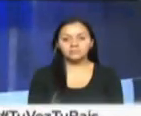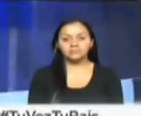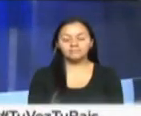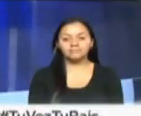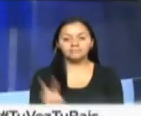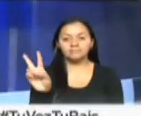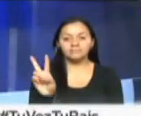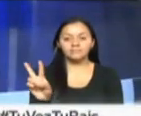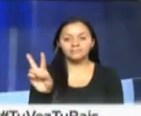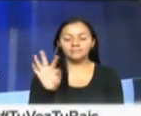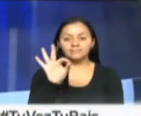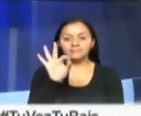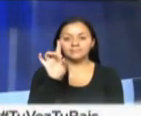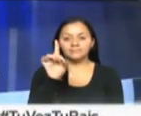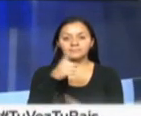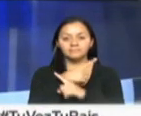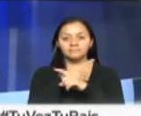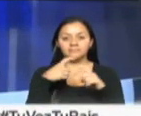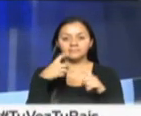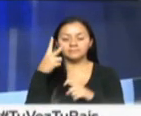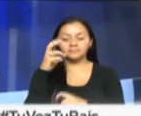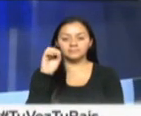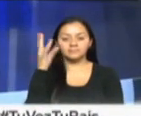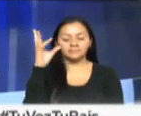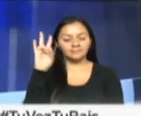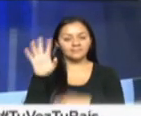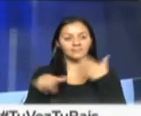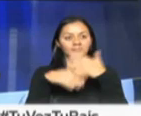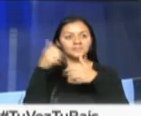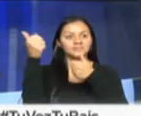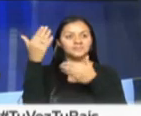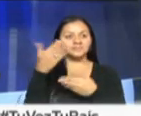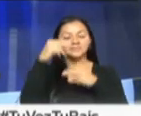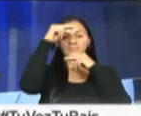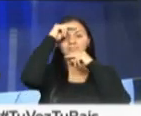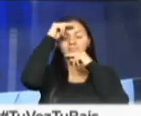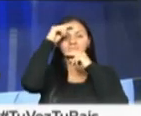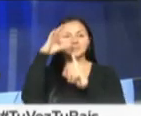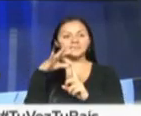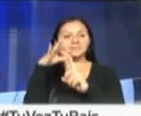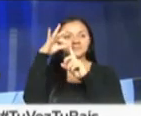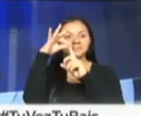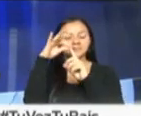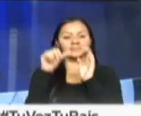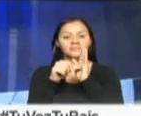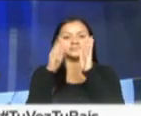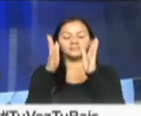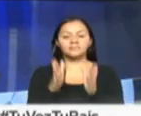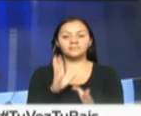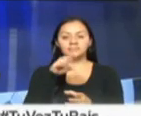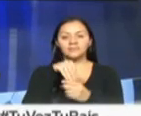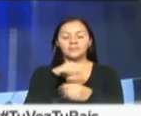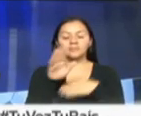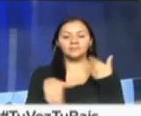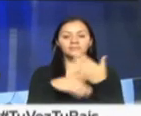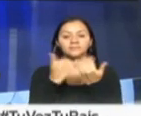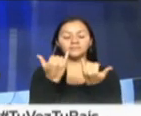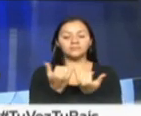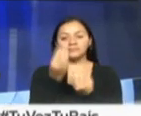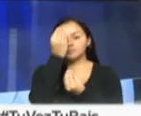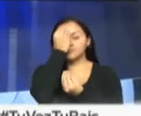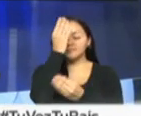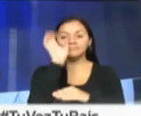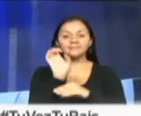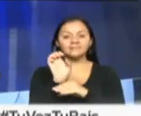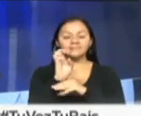Viernes 31 de marzo del 2017, bienvenidas y bienvenidos a la emisión central de Noticiero Ciudadano. Listos con los temas que hacen noticia en Ecuador y